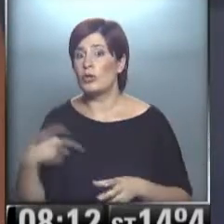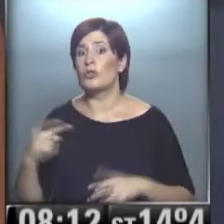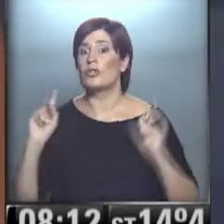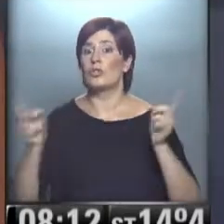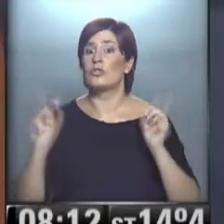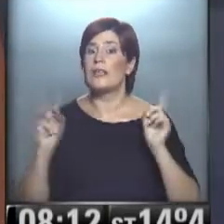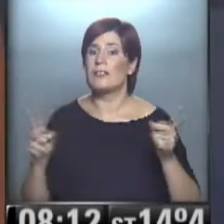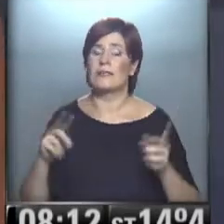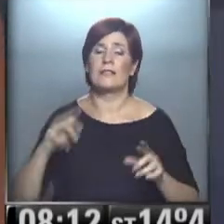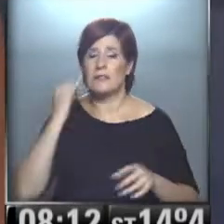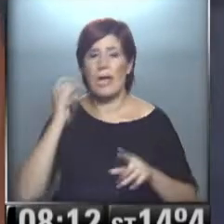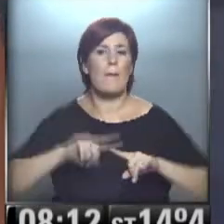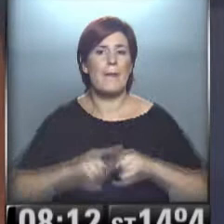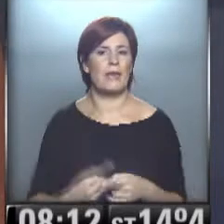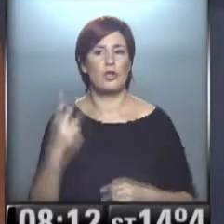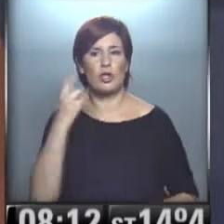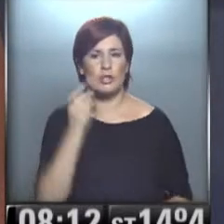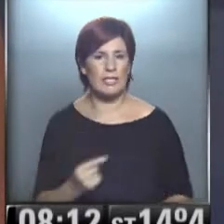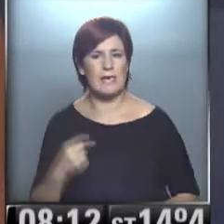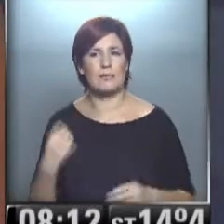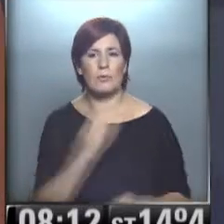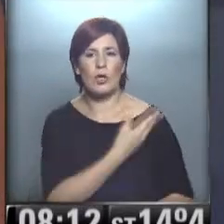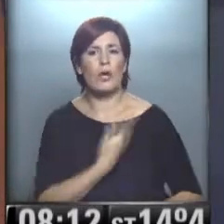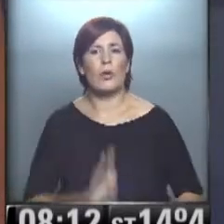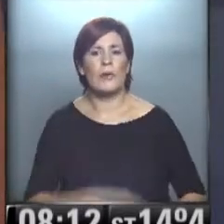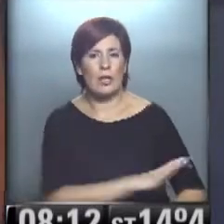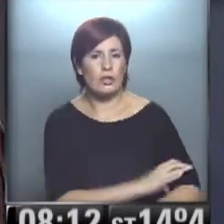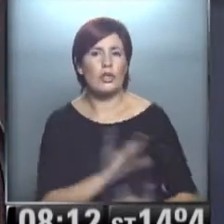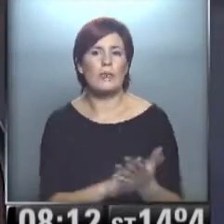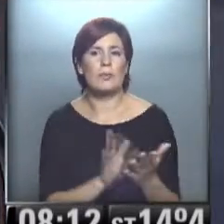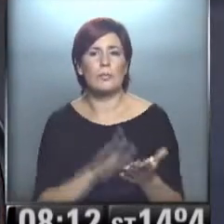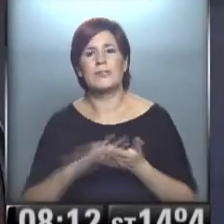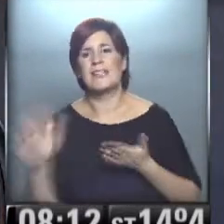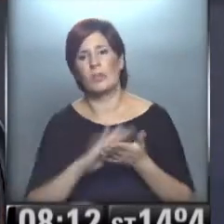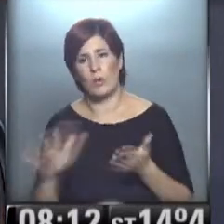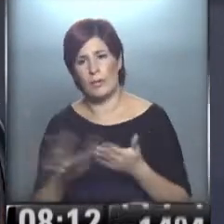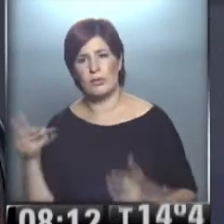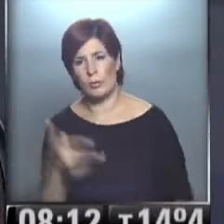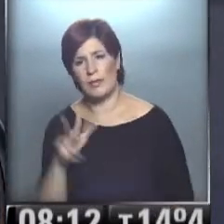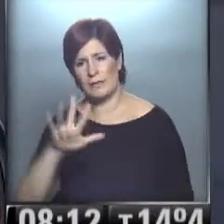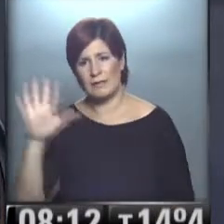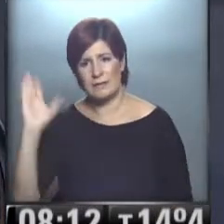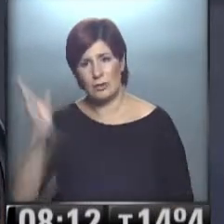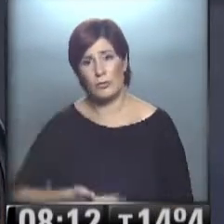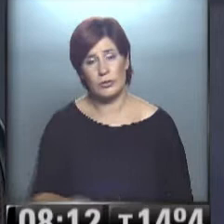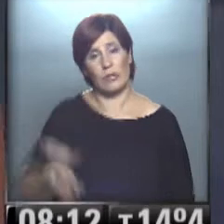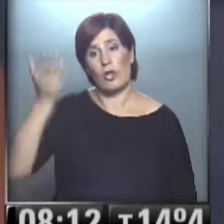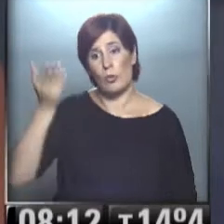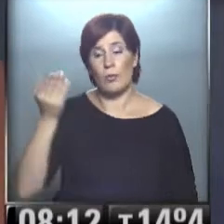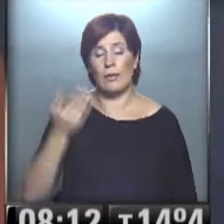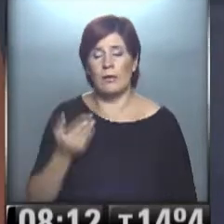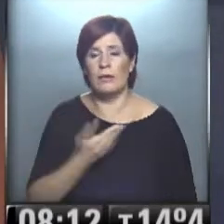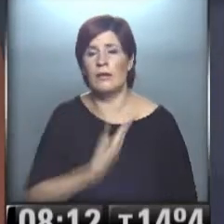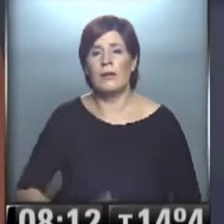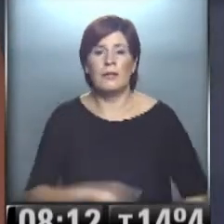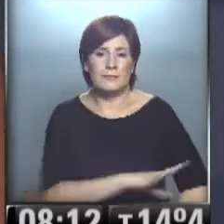por 48 horas a la espera de una oferta superadora recordemos que están pidiendo un 35 por ciento en la paritaria mientras en